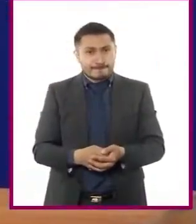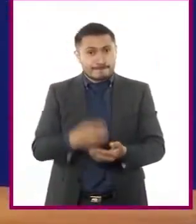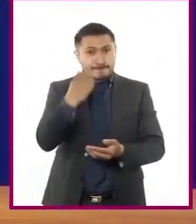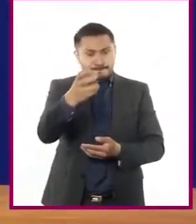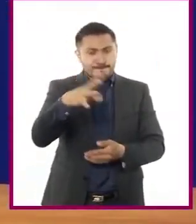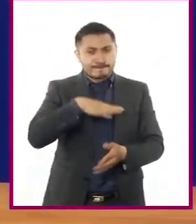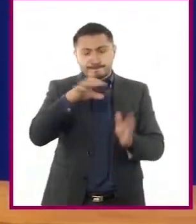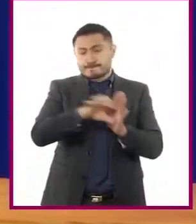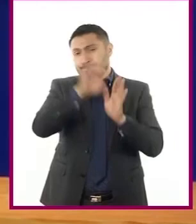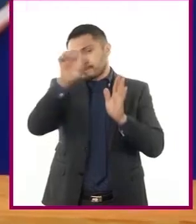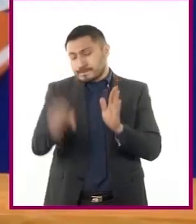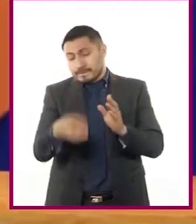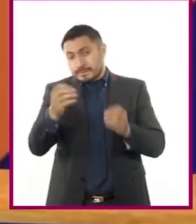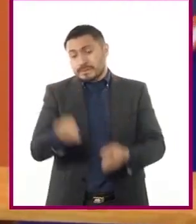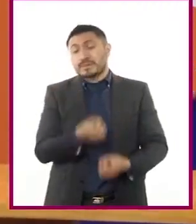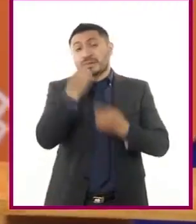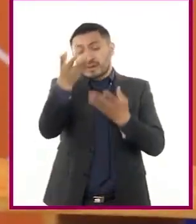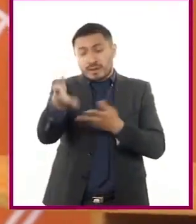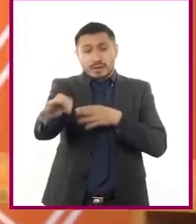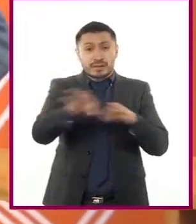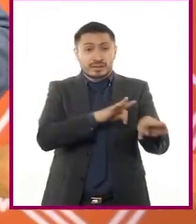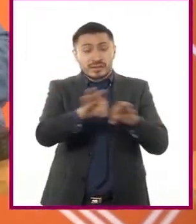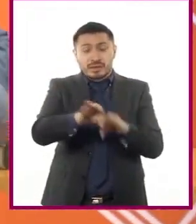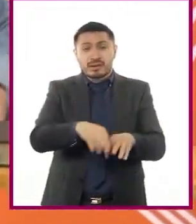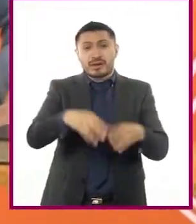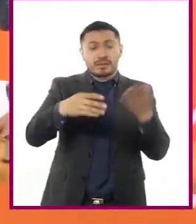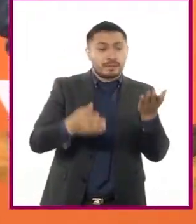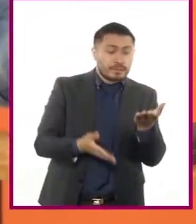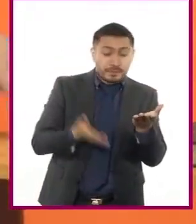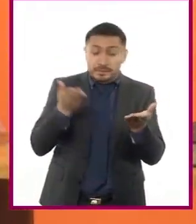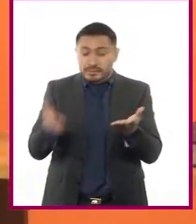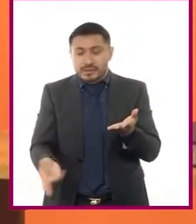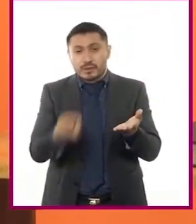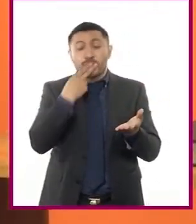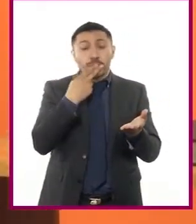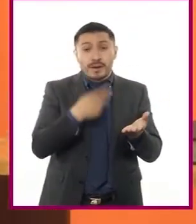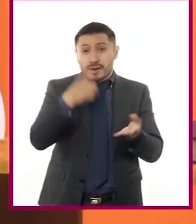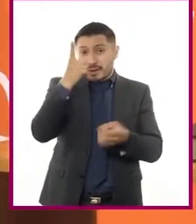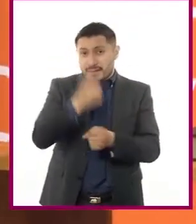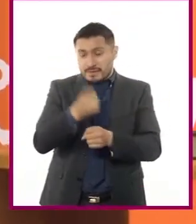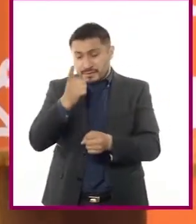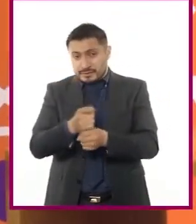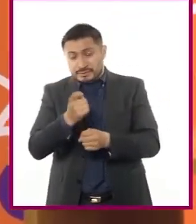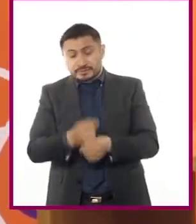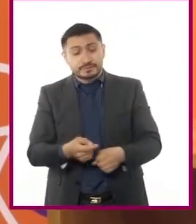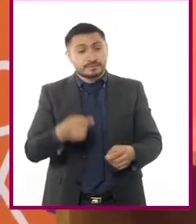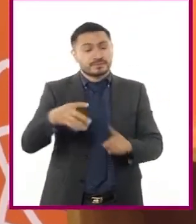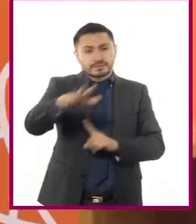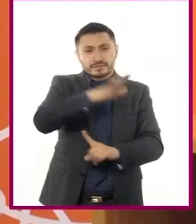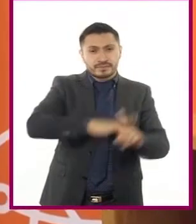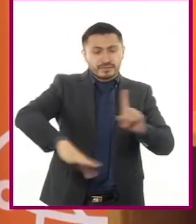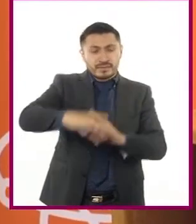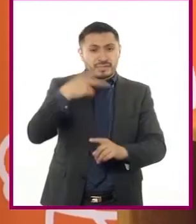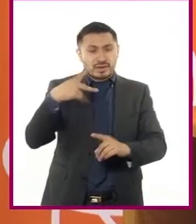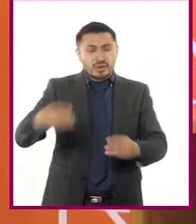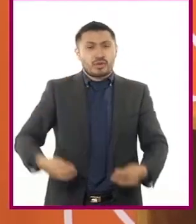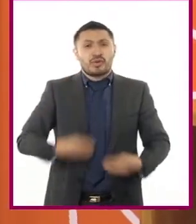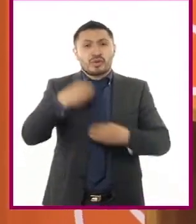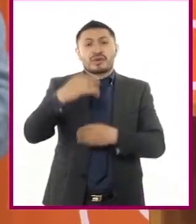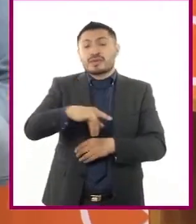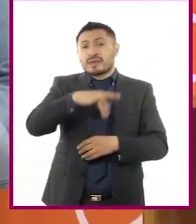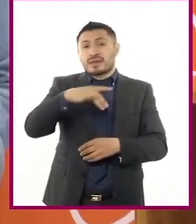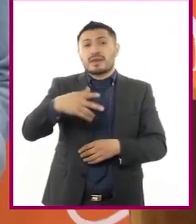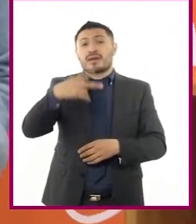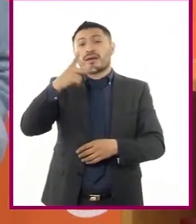vimos ejemplos de poemas y trabajamos con un par de borradores. Primero, revisamos parte de la vida del poeta chileno Pablo